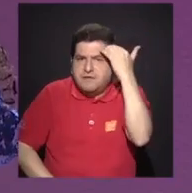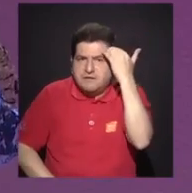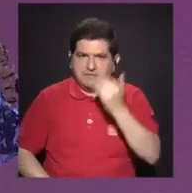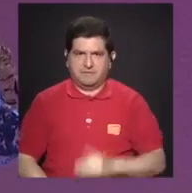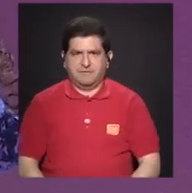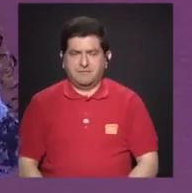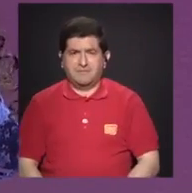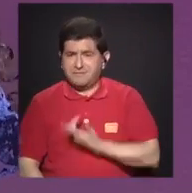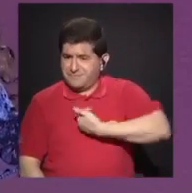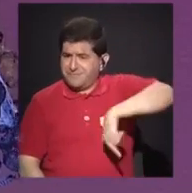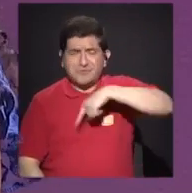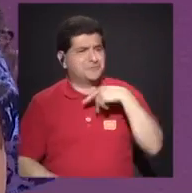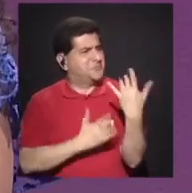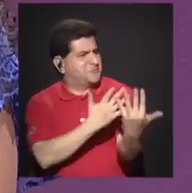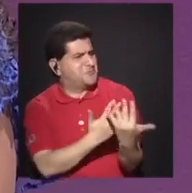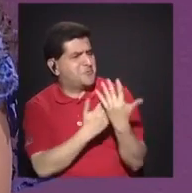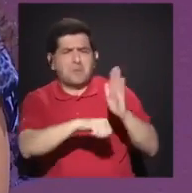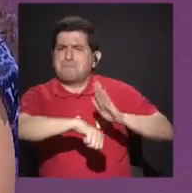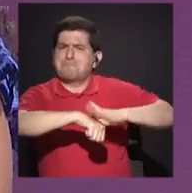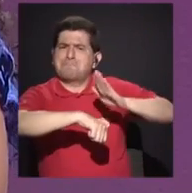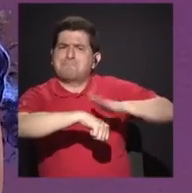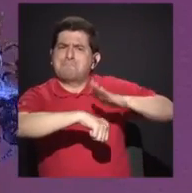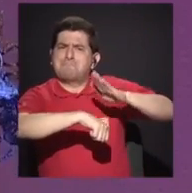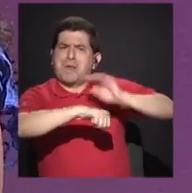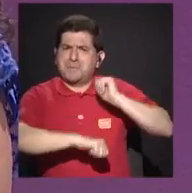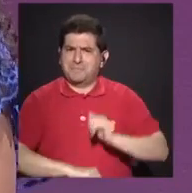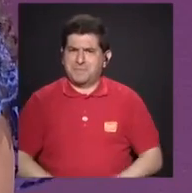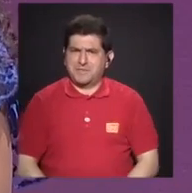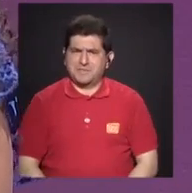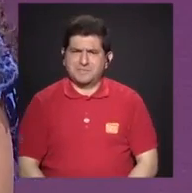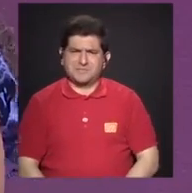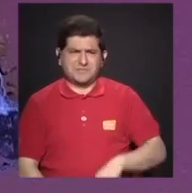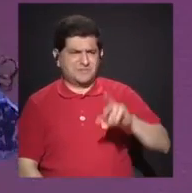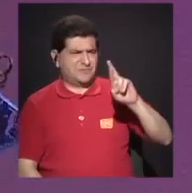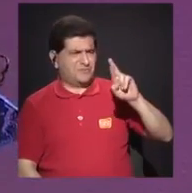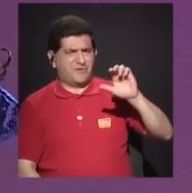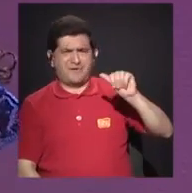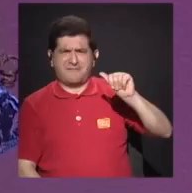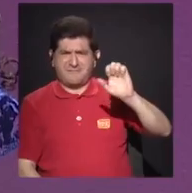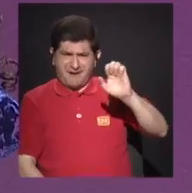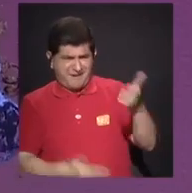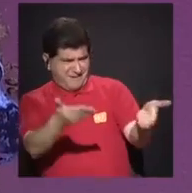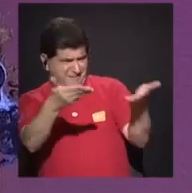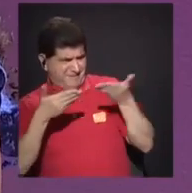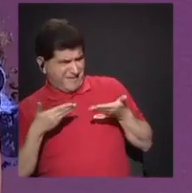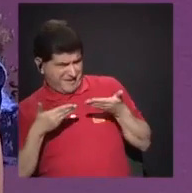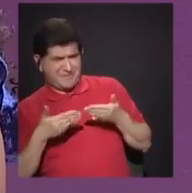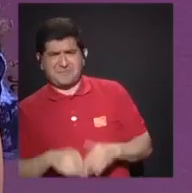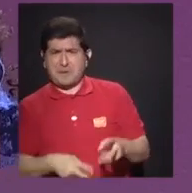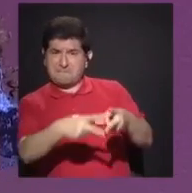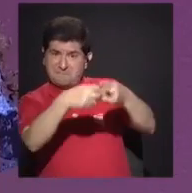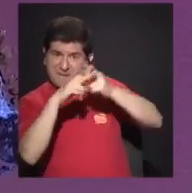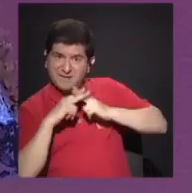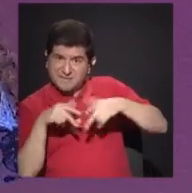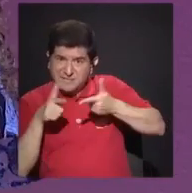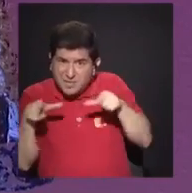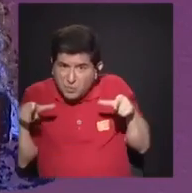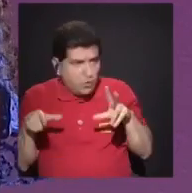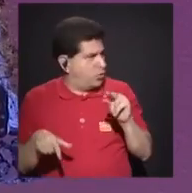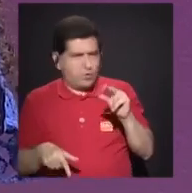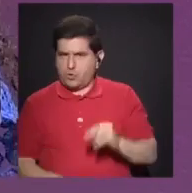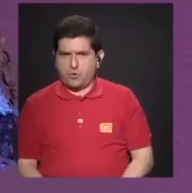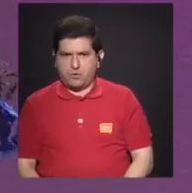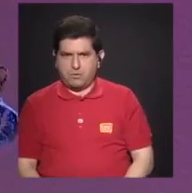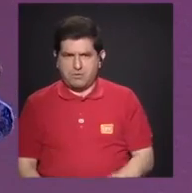no tenemos que esperar un permiso que la RAE nos conceda porque no nos está prestando la lengua, no nos dice aquí